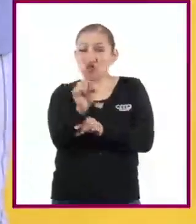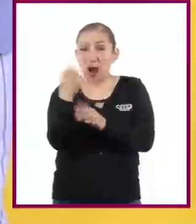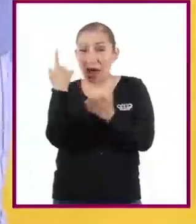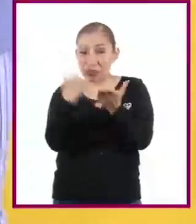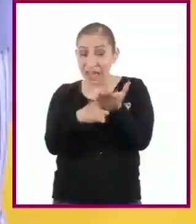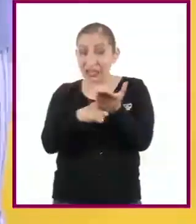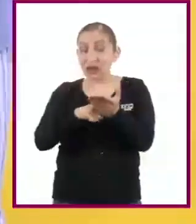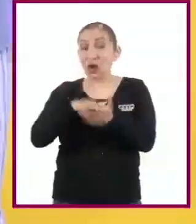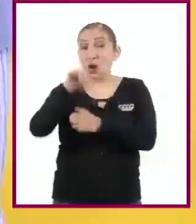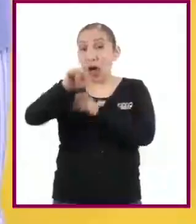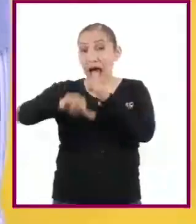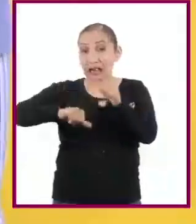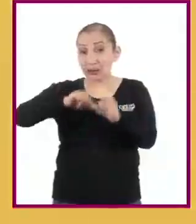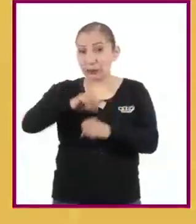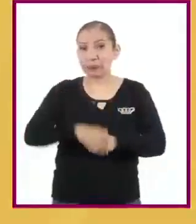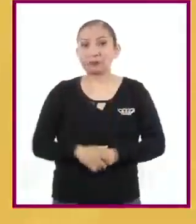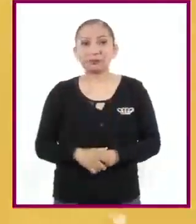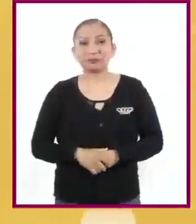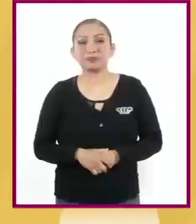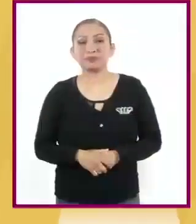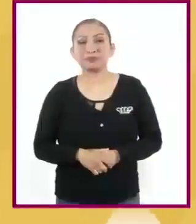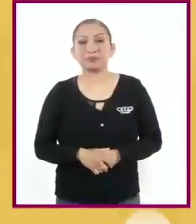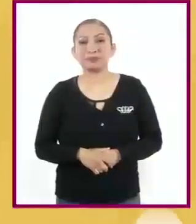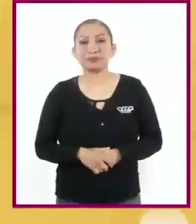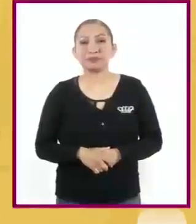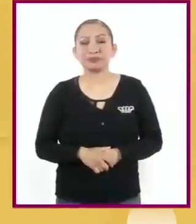la constitución de los átomos.